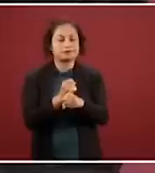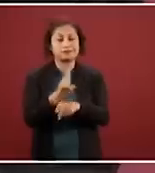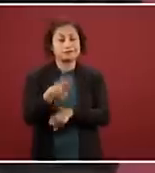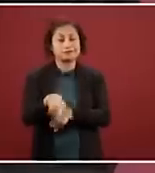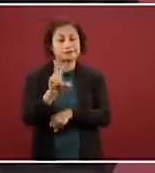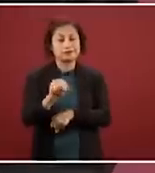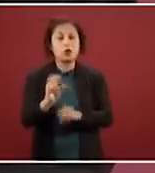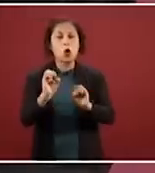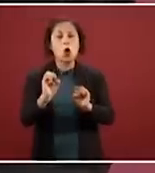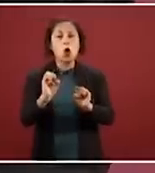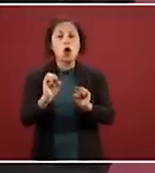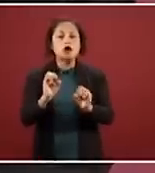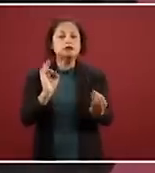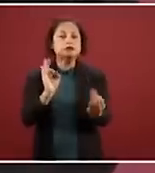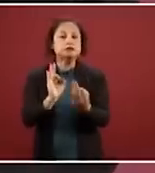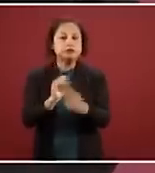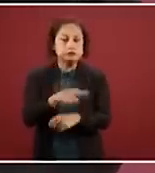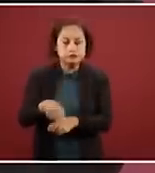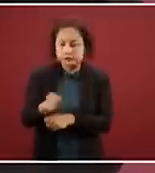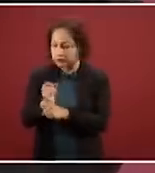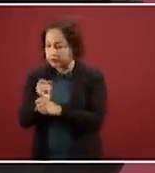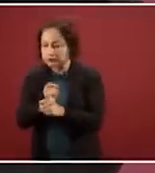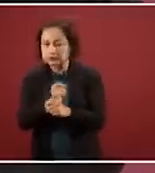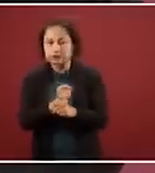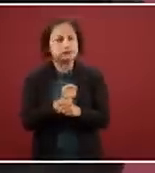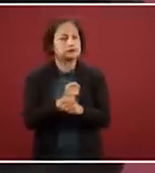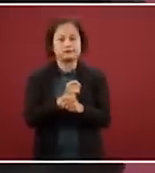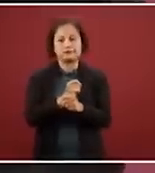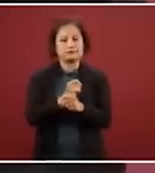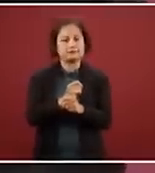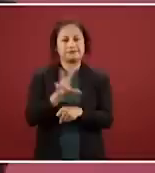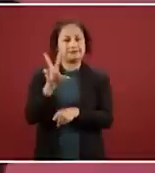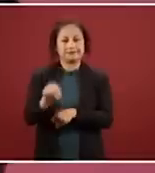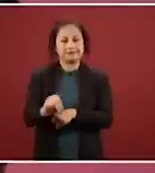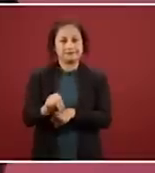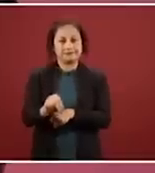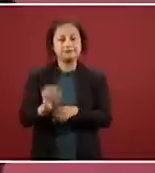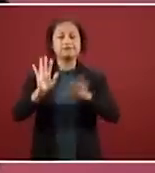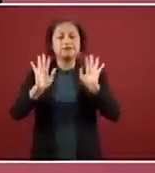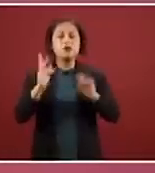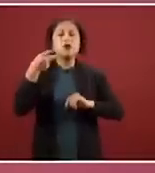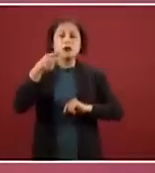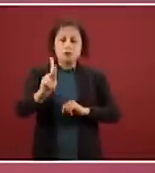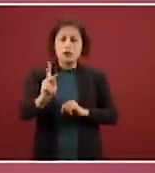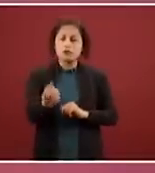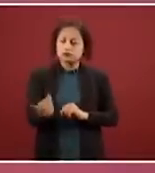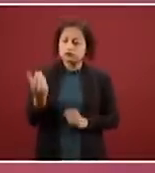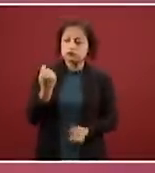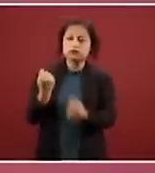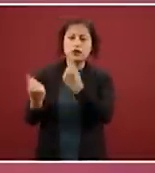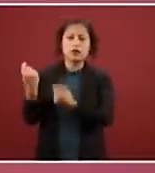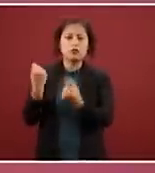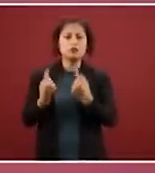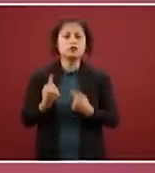cosas. Pero sí es una forma de